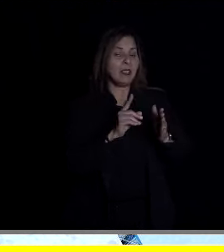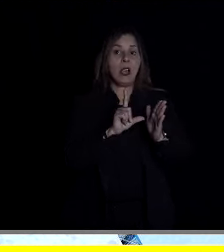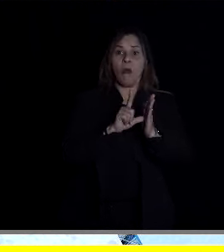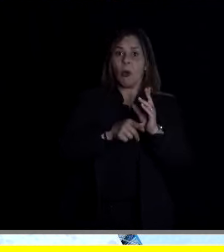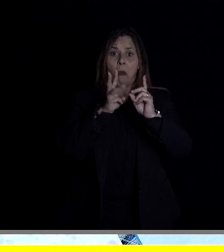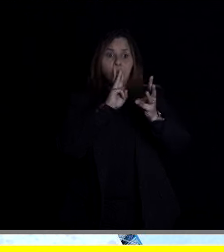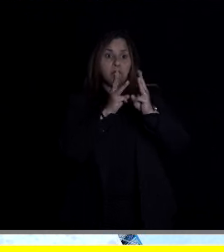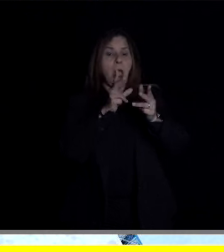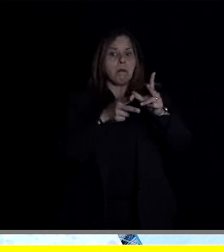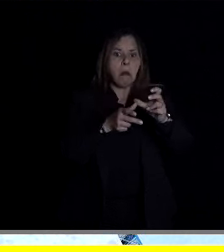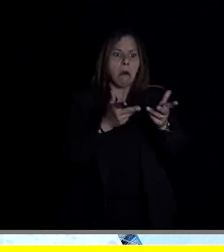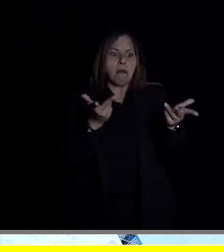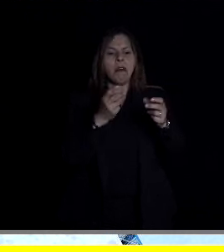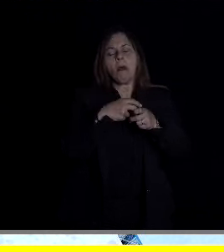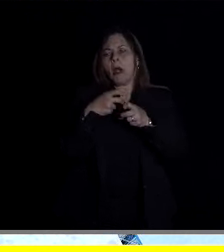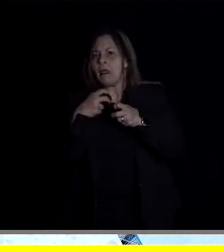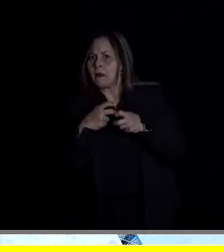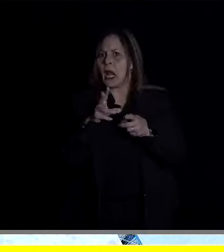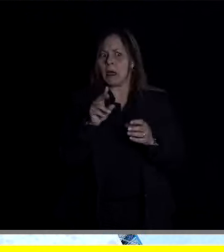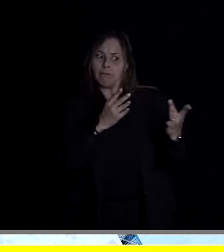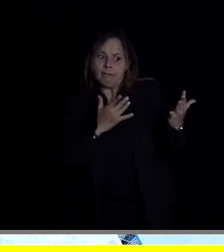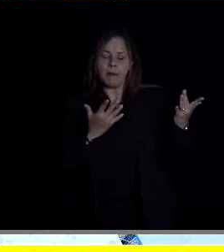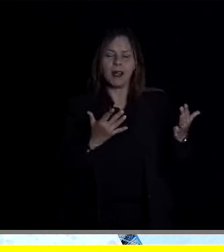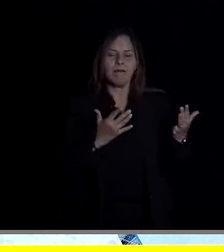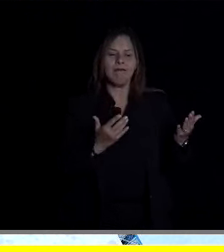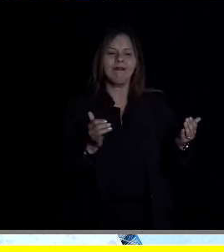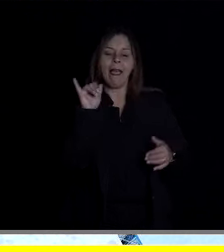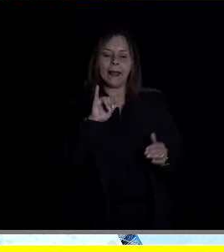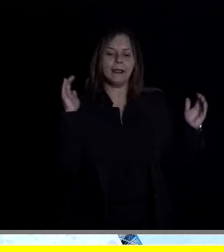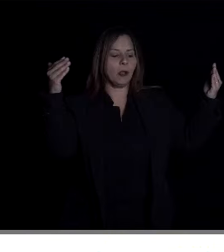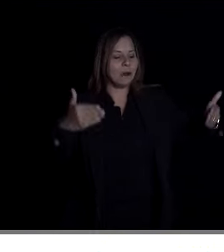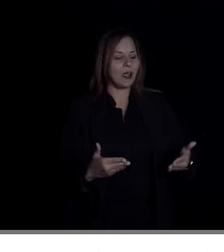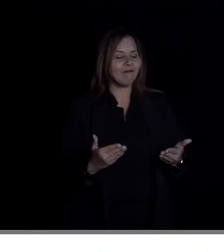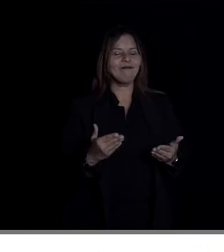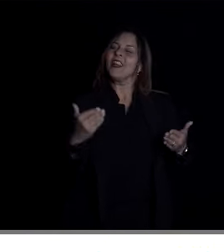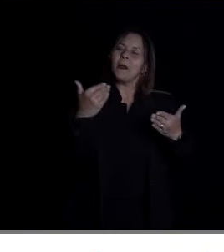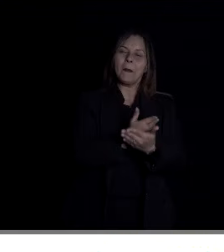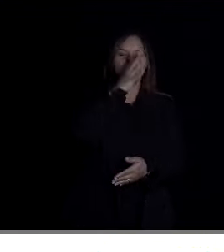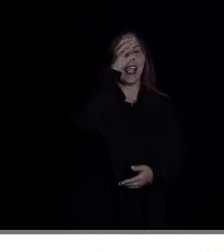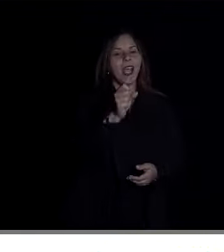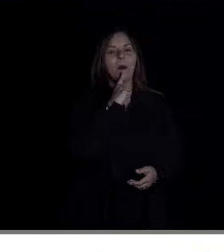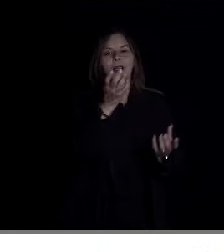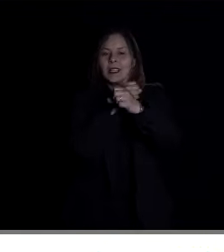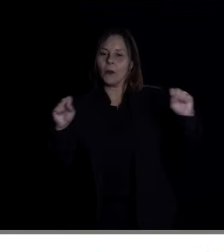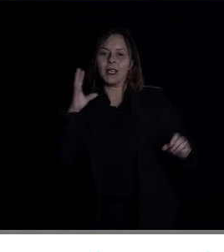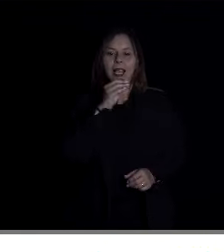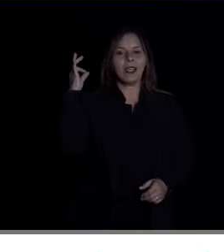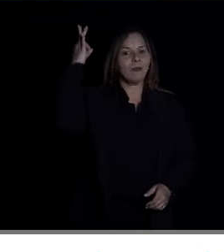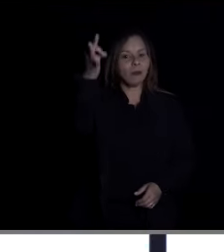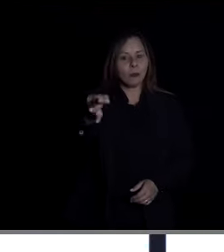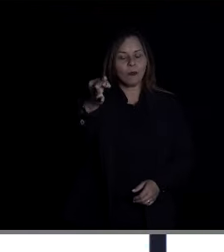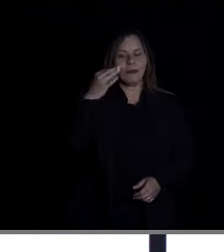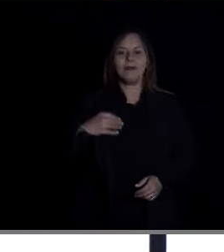natural o por un incidente inesperado. Así que quedan todos invitados porque nuevamente Caguas es seguridad y futuro.